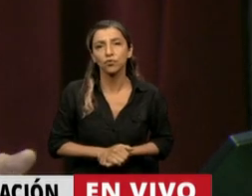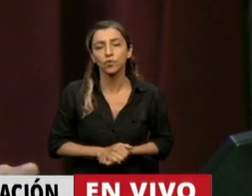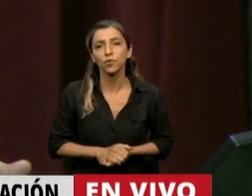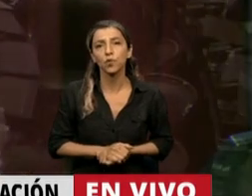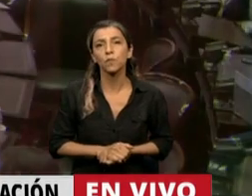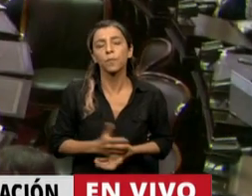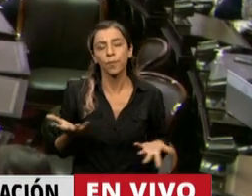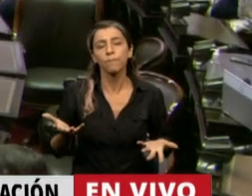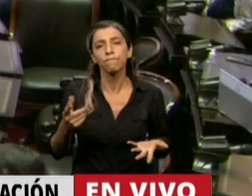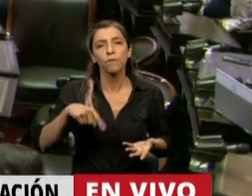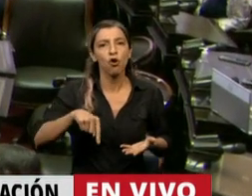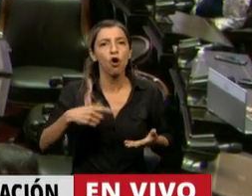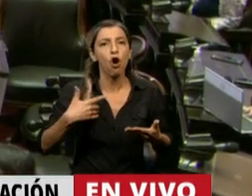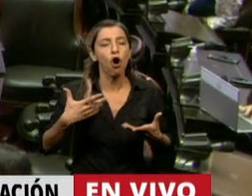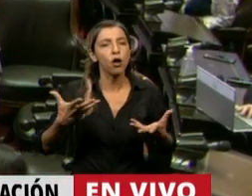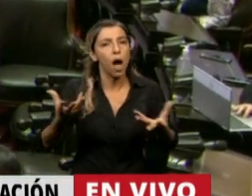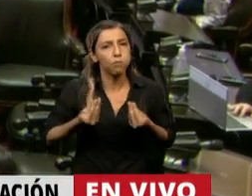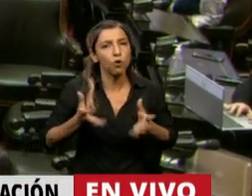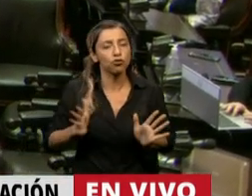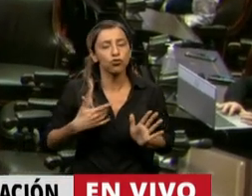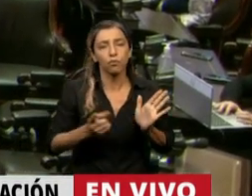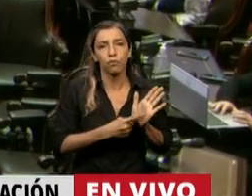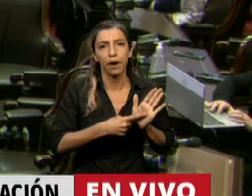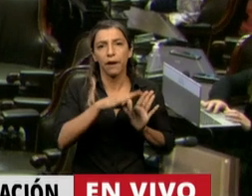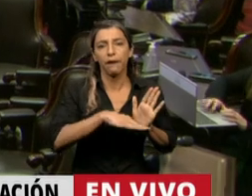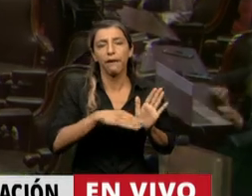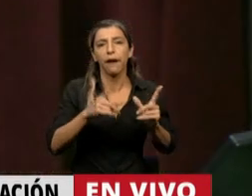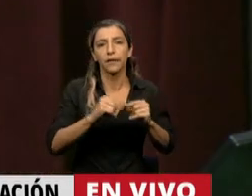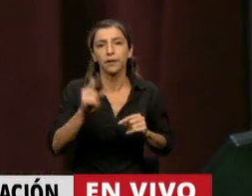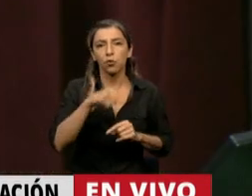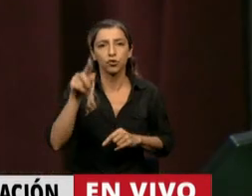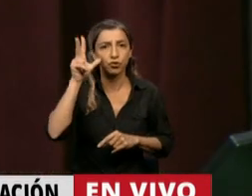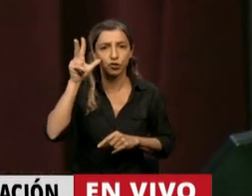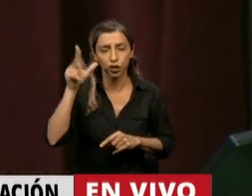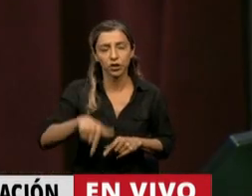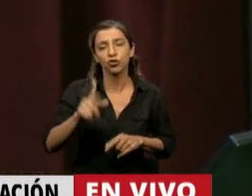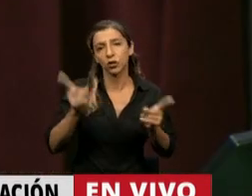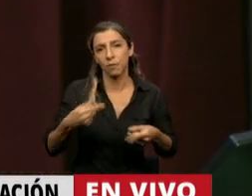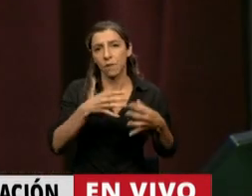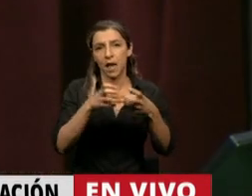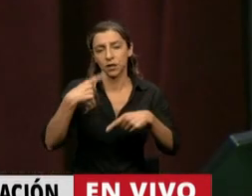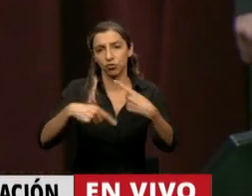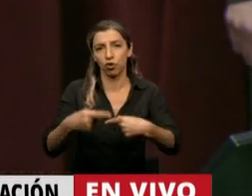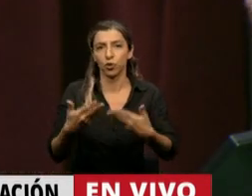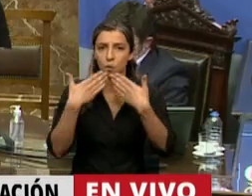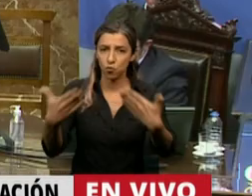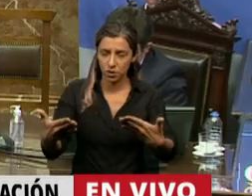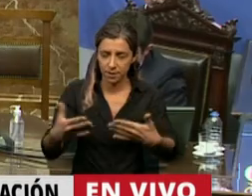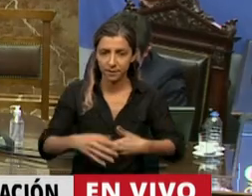acompañamiento en el día de hoy para aplicar el artículo 188 y para llevar adelante esta sesión Muchas